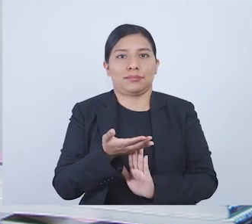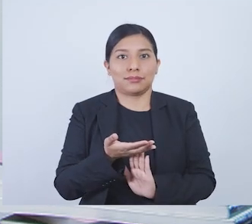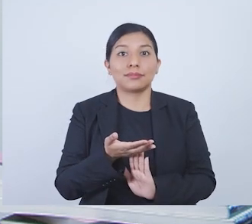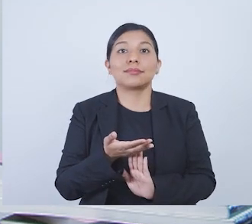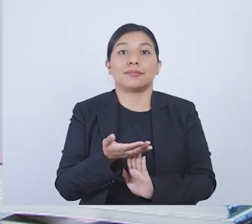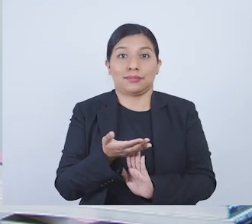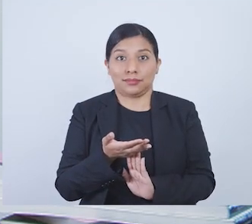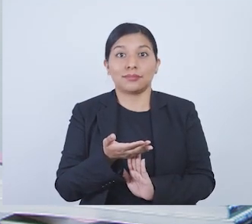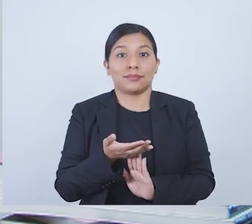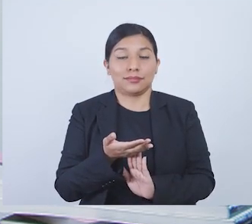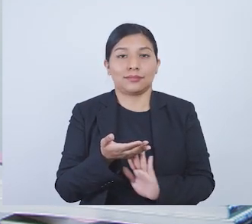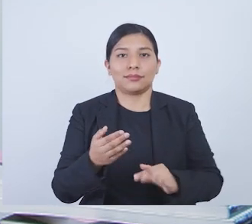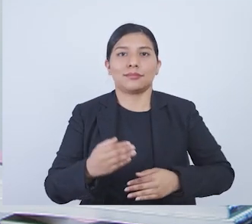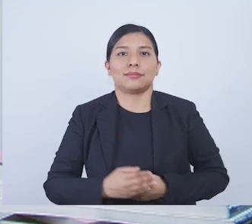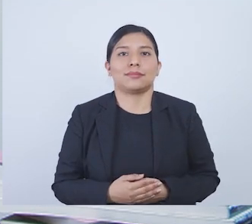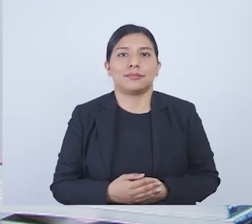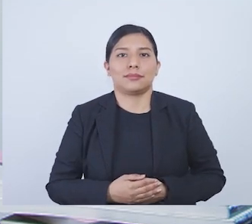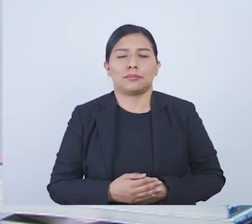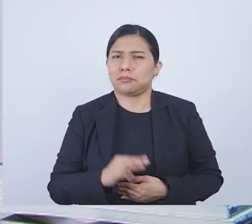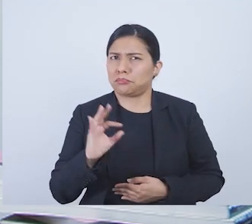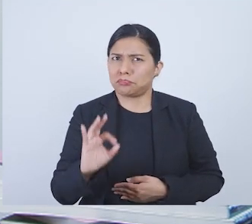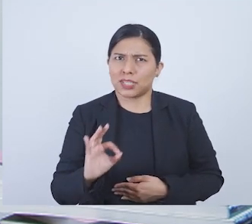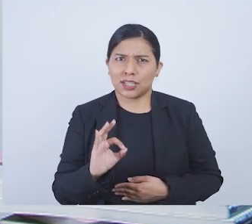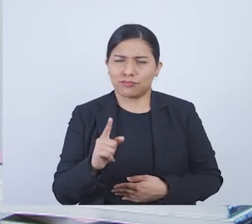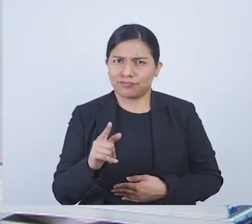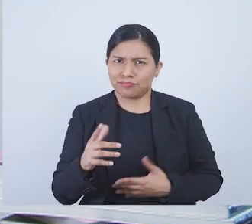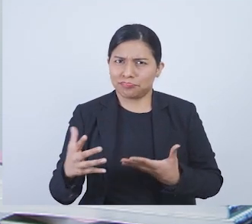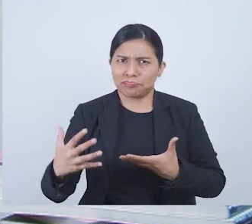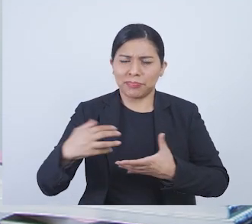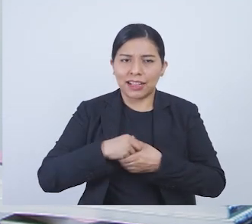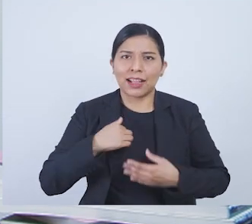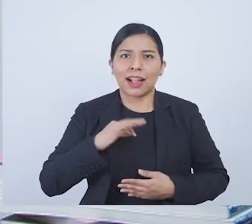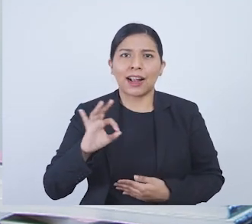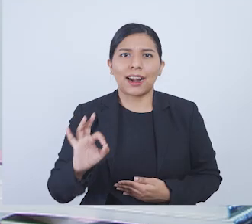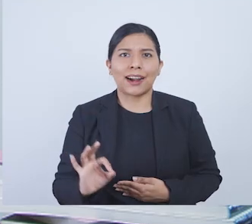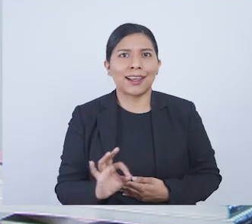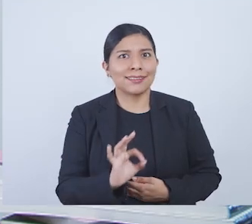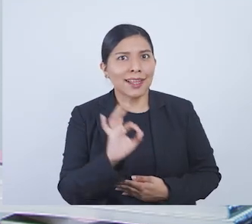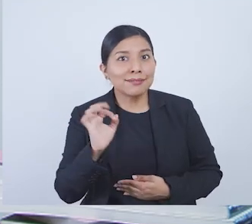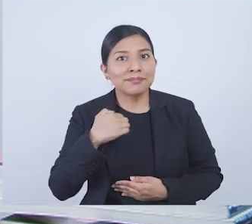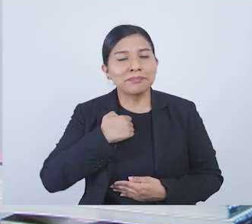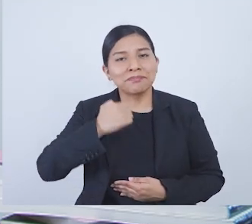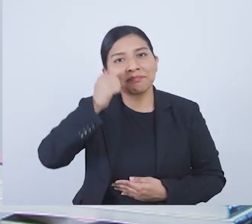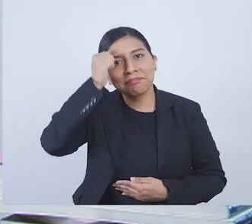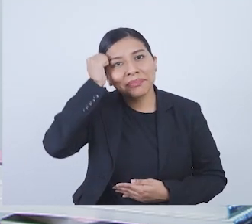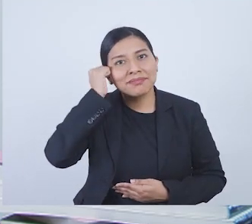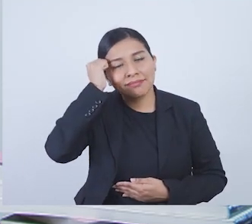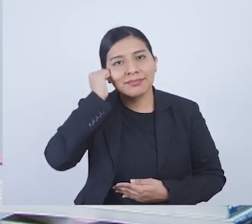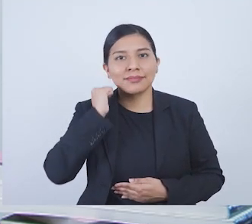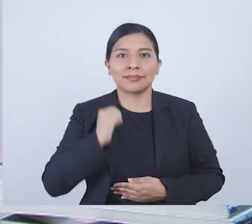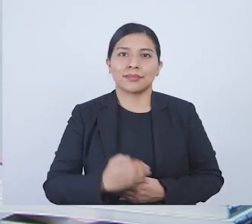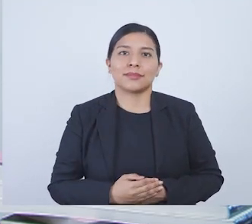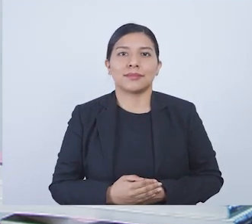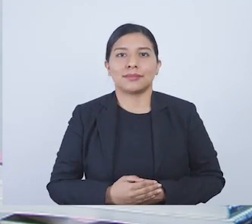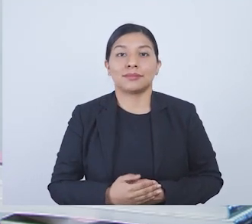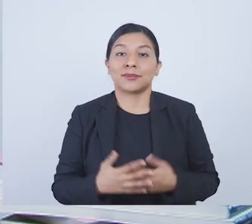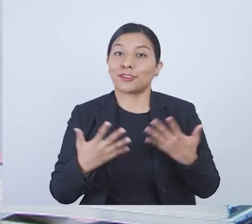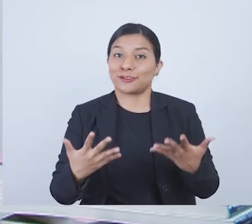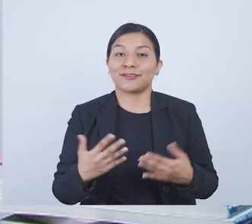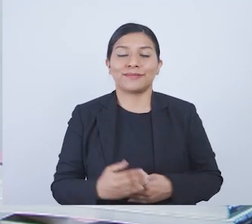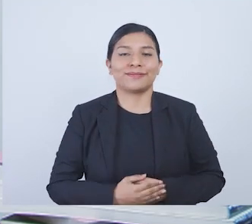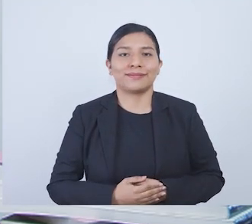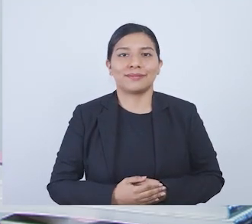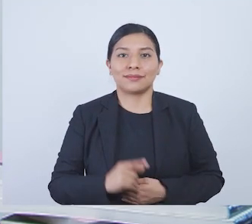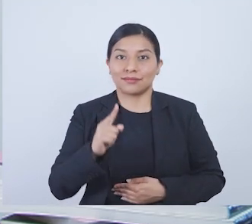garantizar una mayor adherencia y calidad en el aprendizaje que se espera tener. Entonces estamos